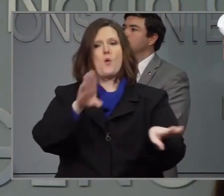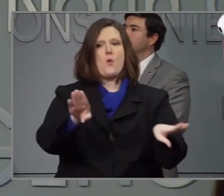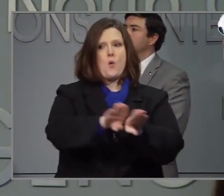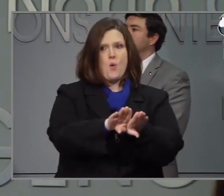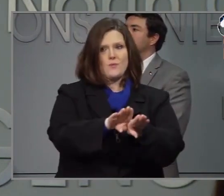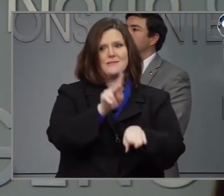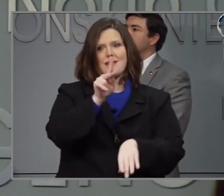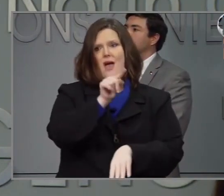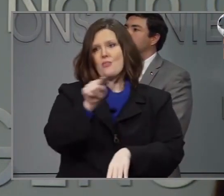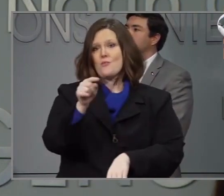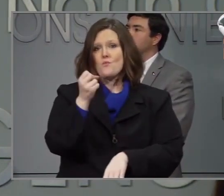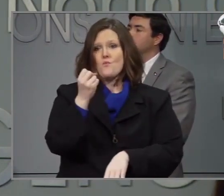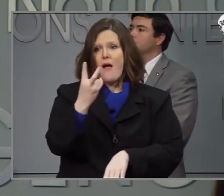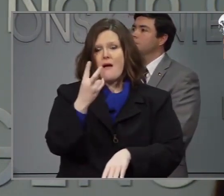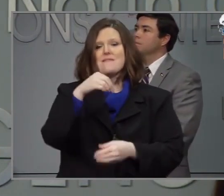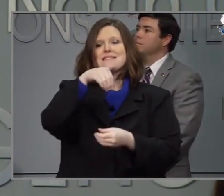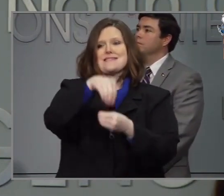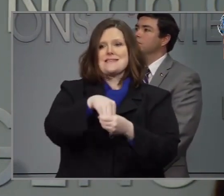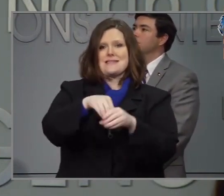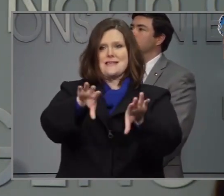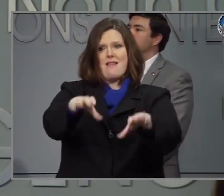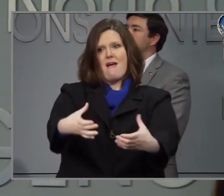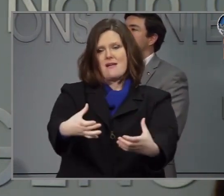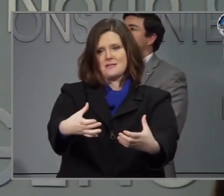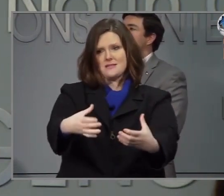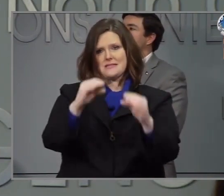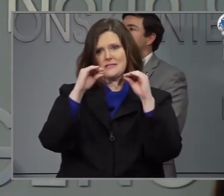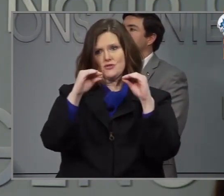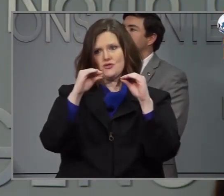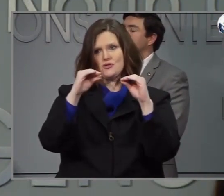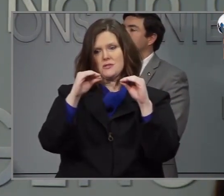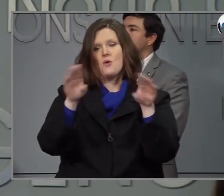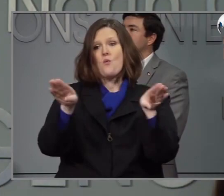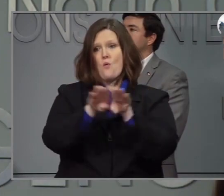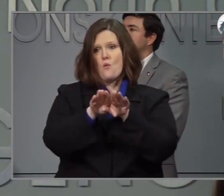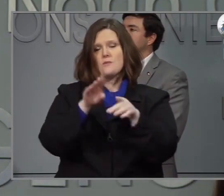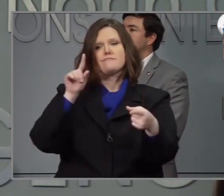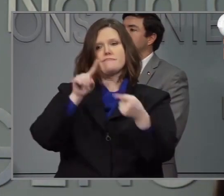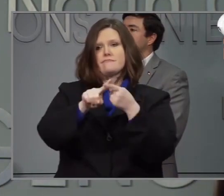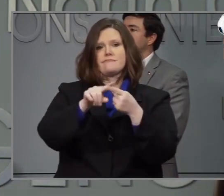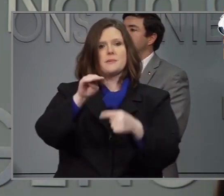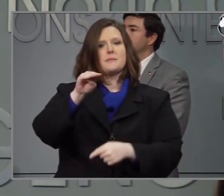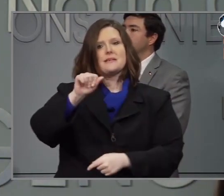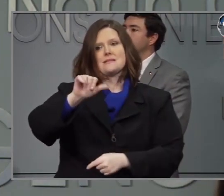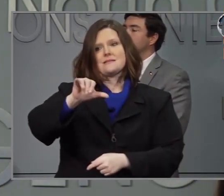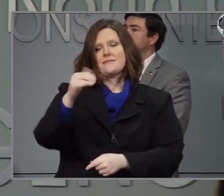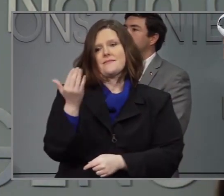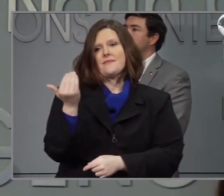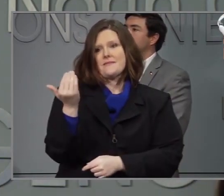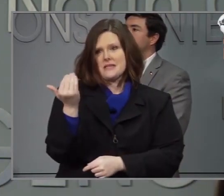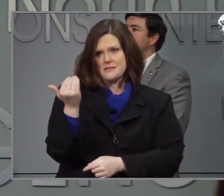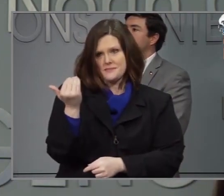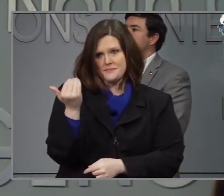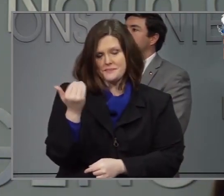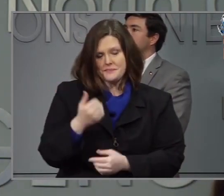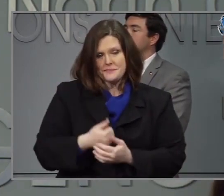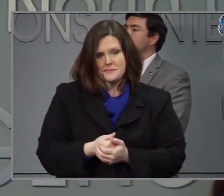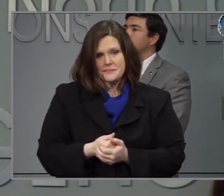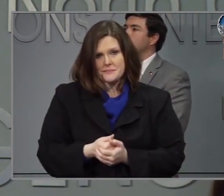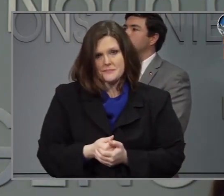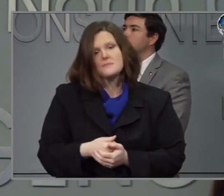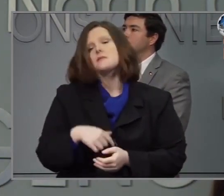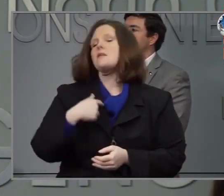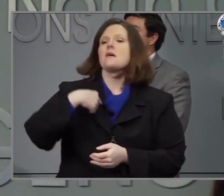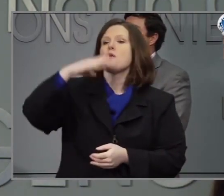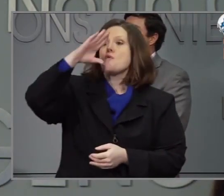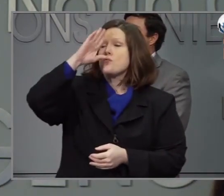públicas de kínder a doceavo en carolina del norte para instrucción presionar a presencial hasta